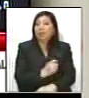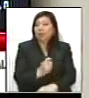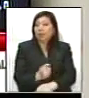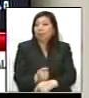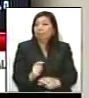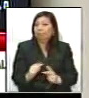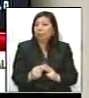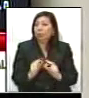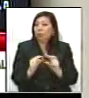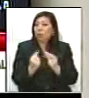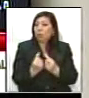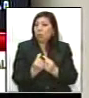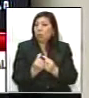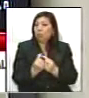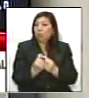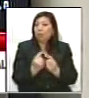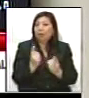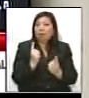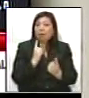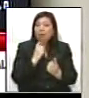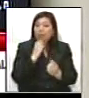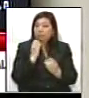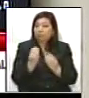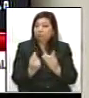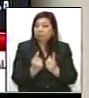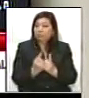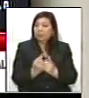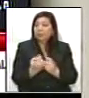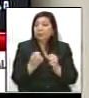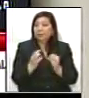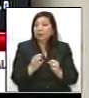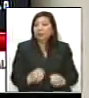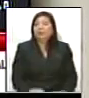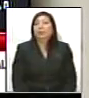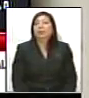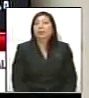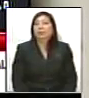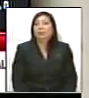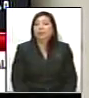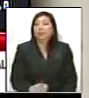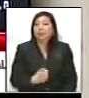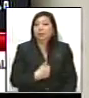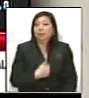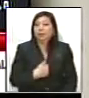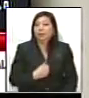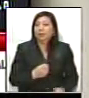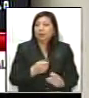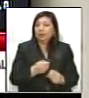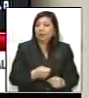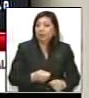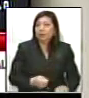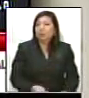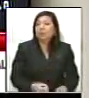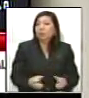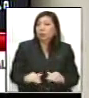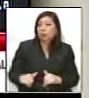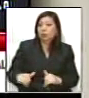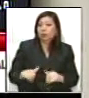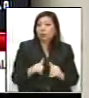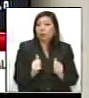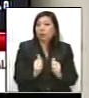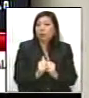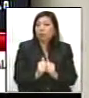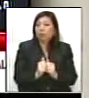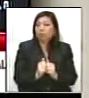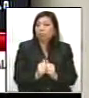iniciativa del grupo parlamentario frente amplio y por supuesto pertenece a la comisión agraria y también por unanimidad con